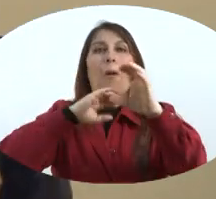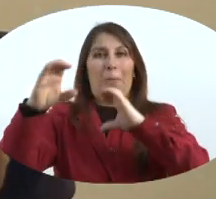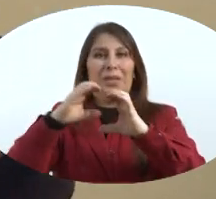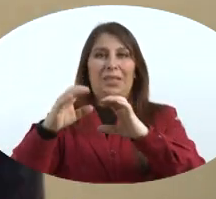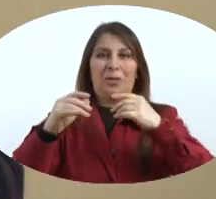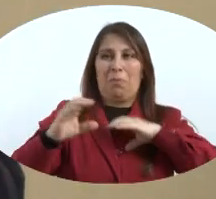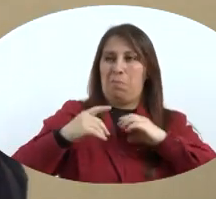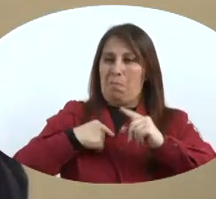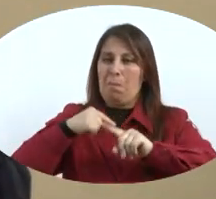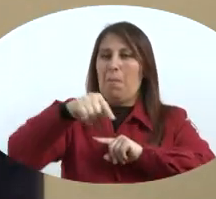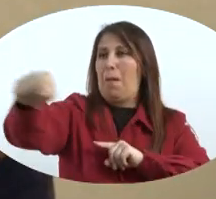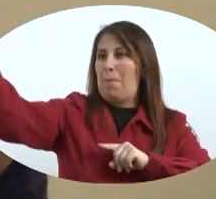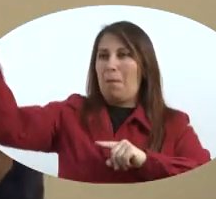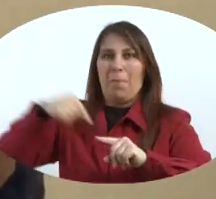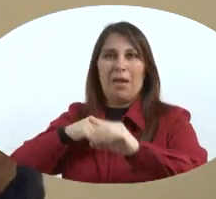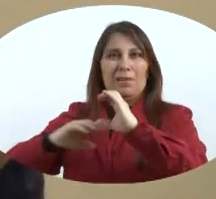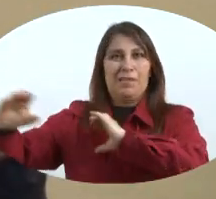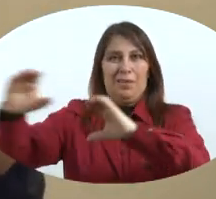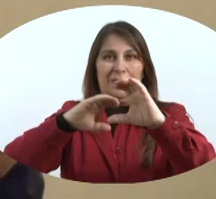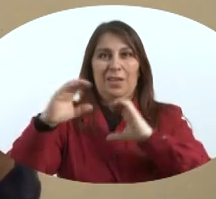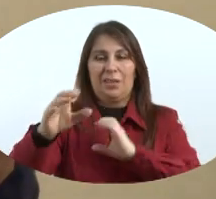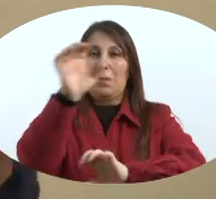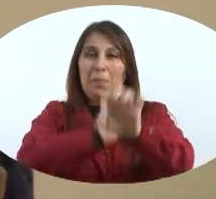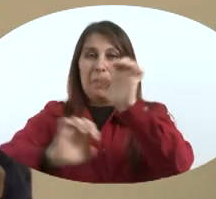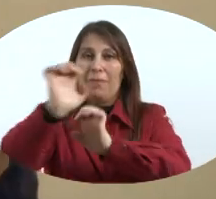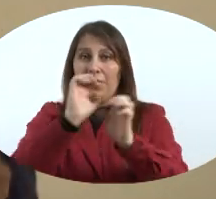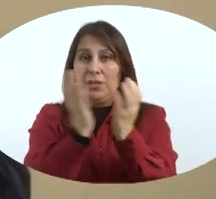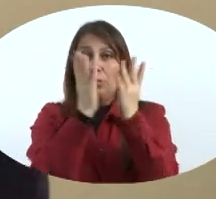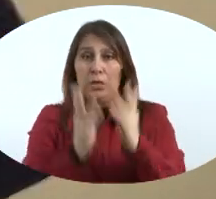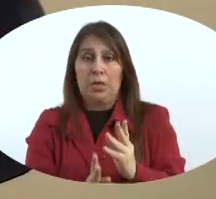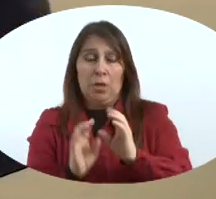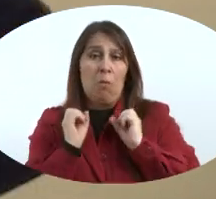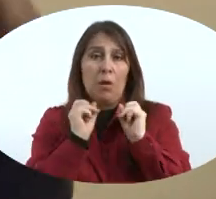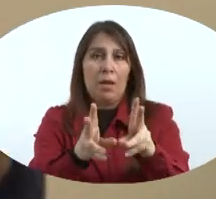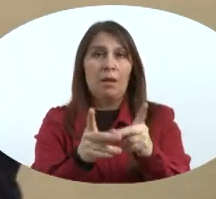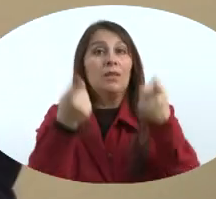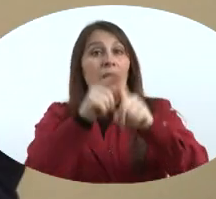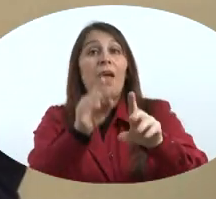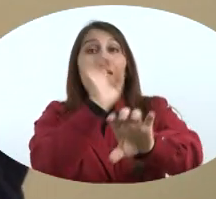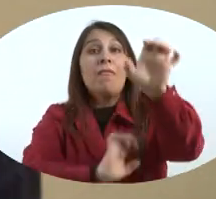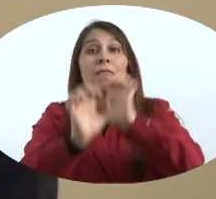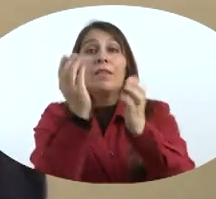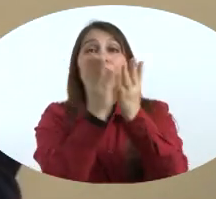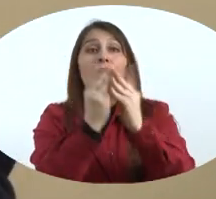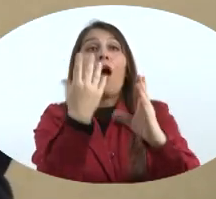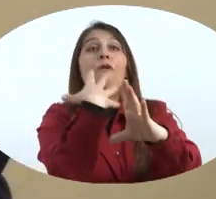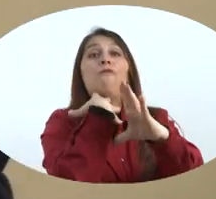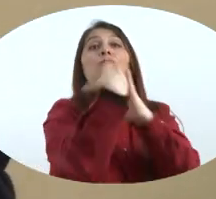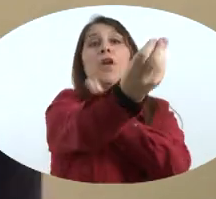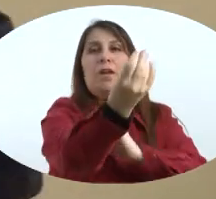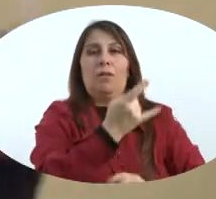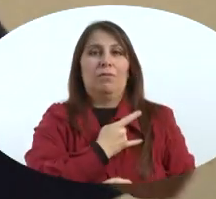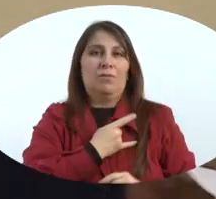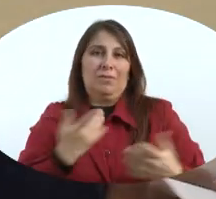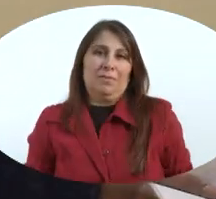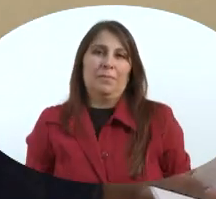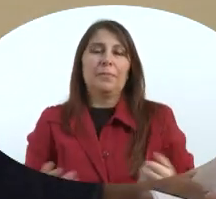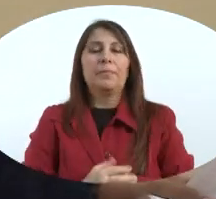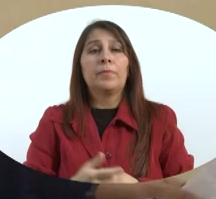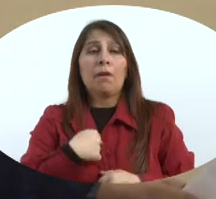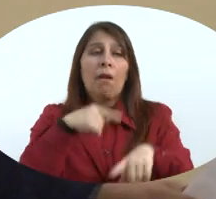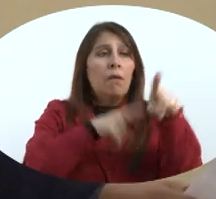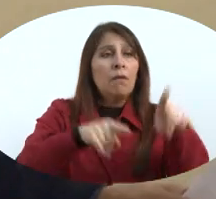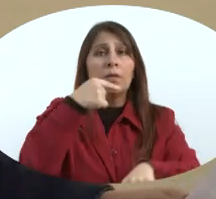adentro de las instituciones y de los cuerpos colegiados a los estudiantes sino que también los defienda afuera y acá con una idea hay quienes dicen que la